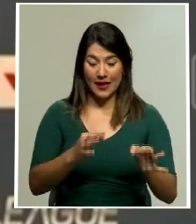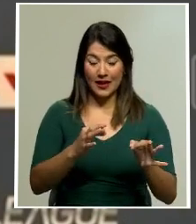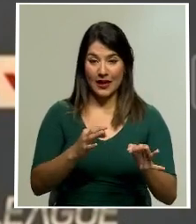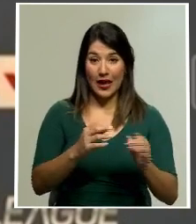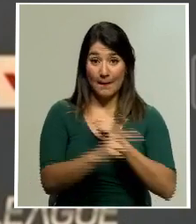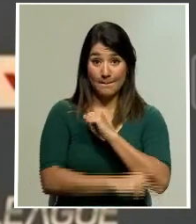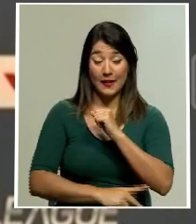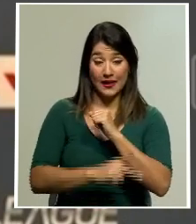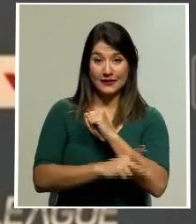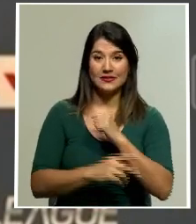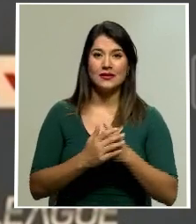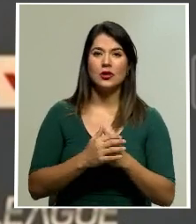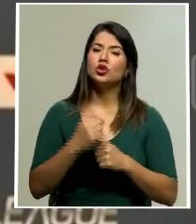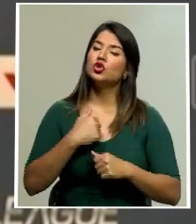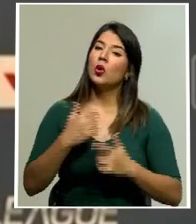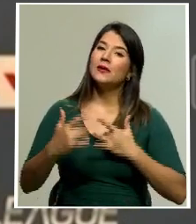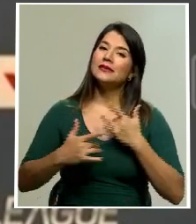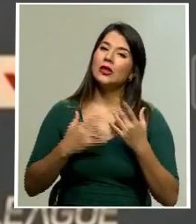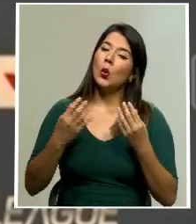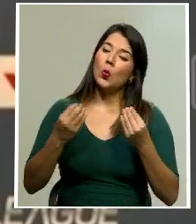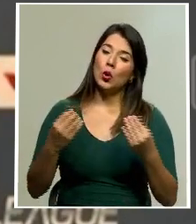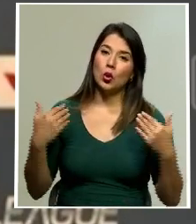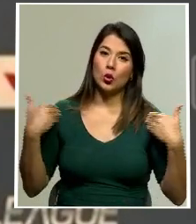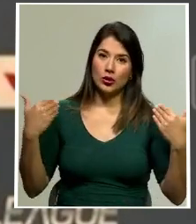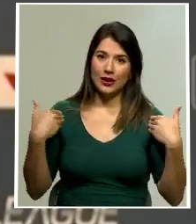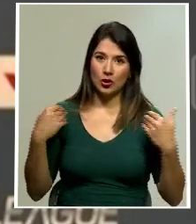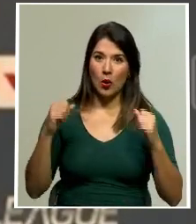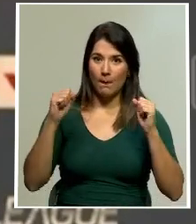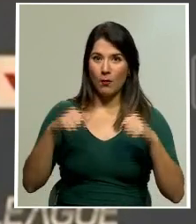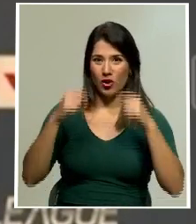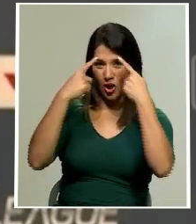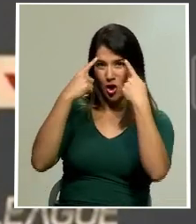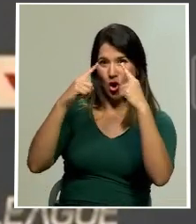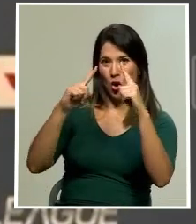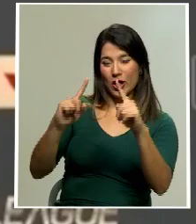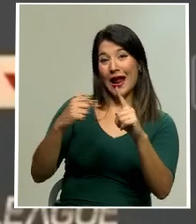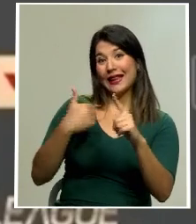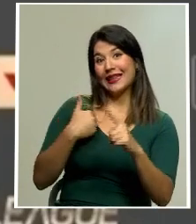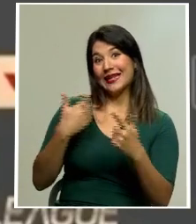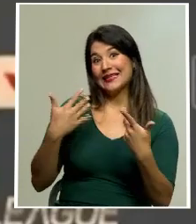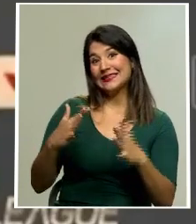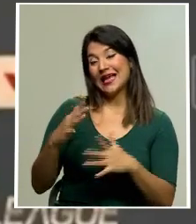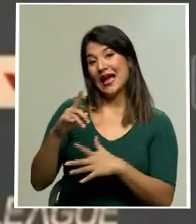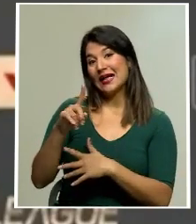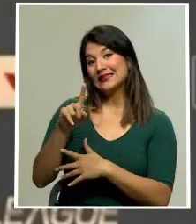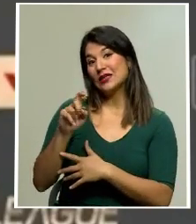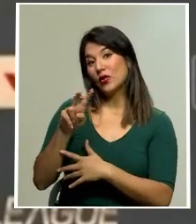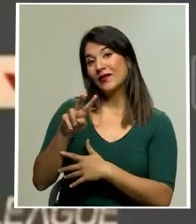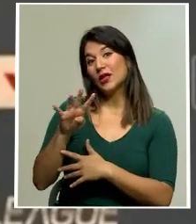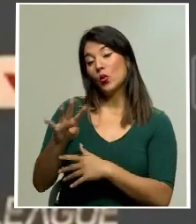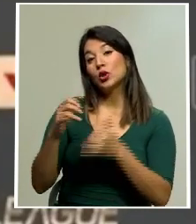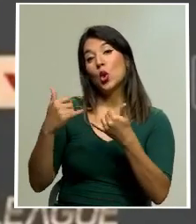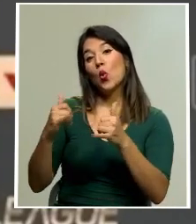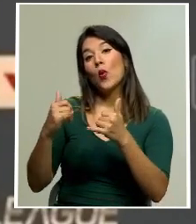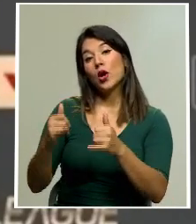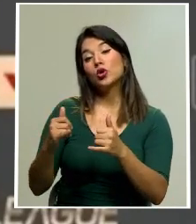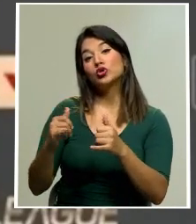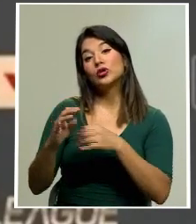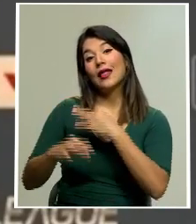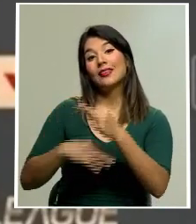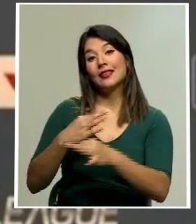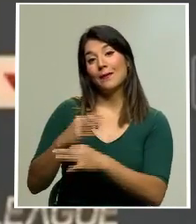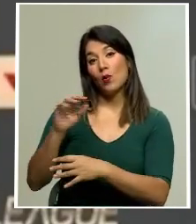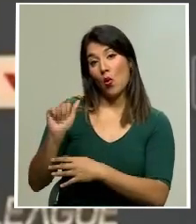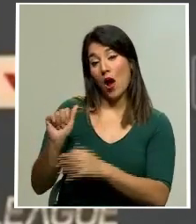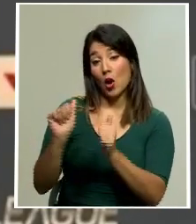selección, pues yo me siento muy, muy, muy contento de poder lograr llegar a tantos partidos clase A con la selección y bueno, ojalá